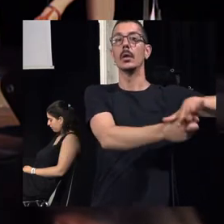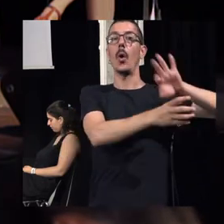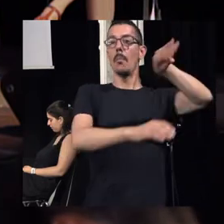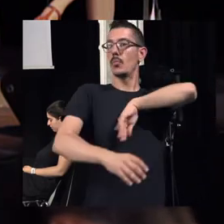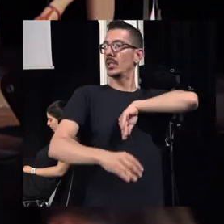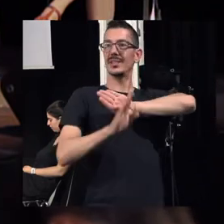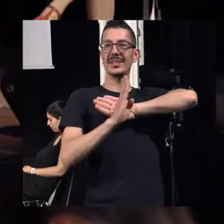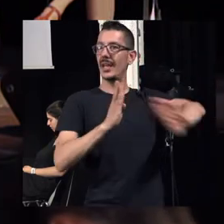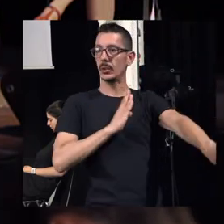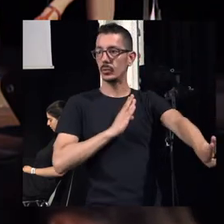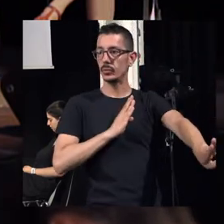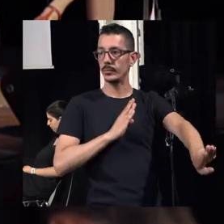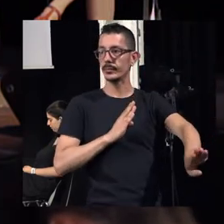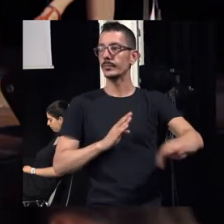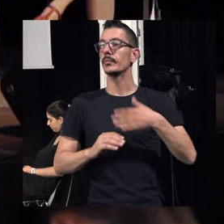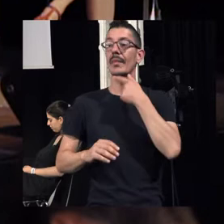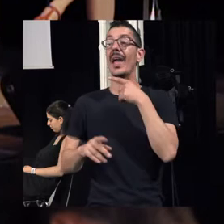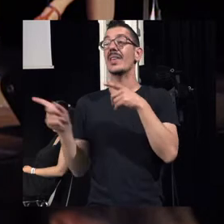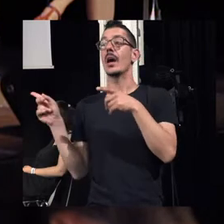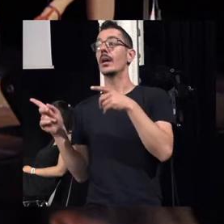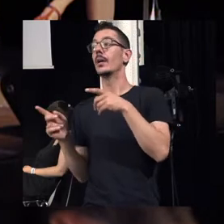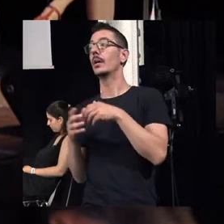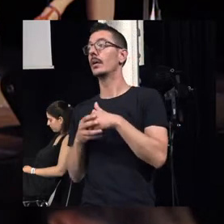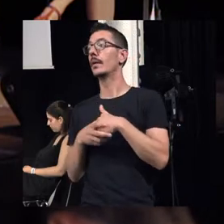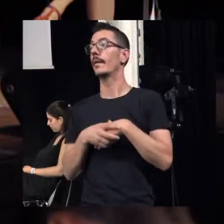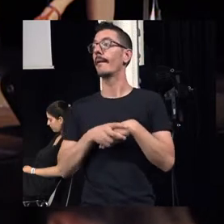muerte, que es lo que ella dice en inglés, a